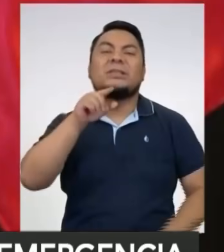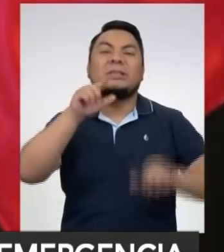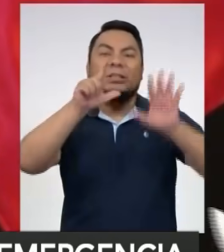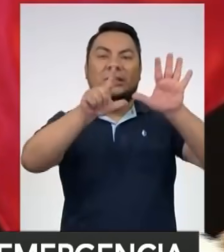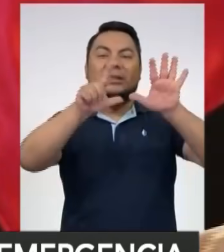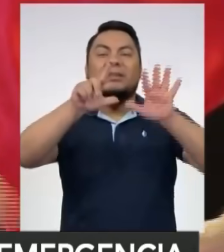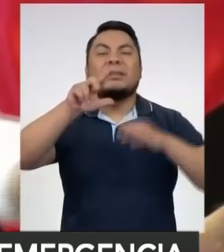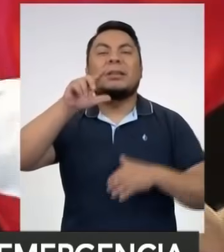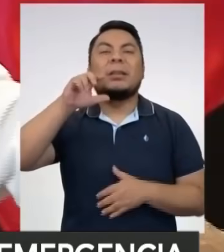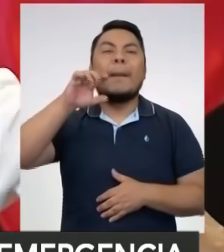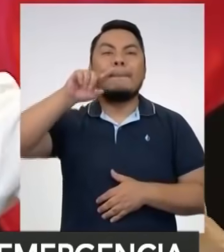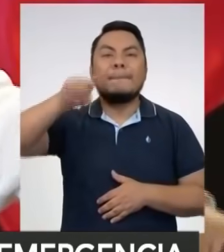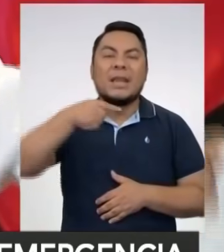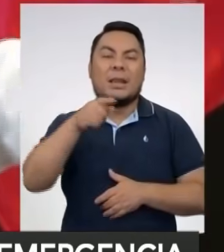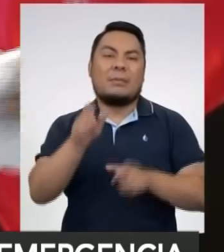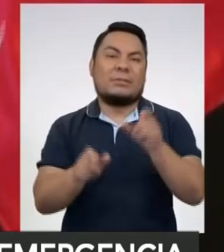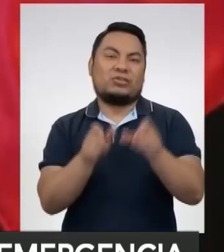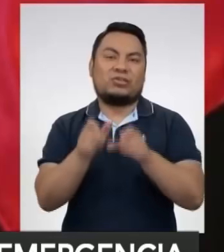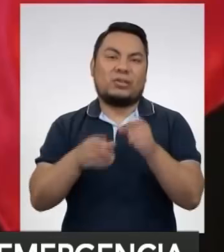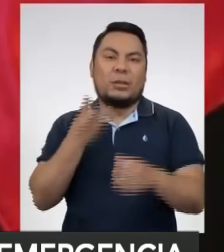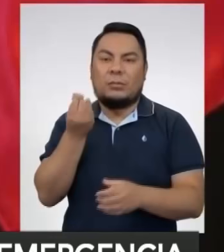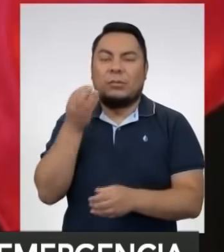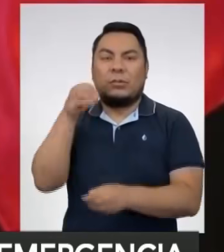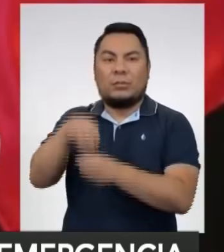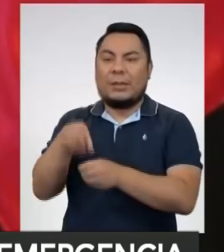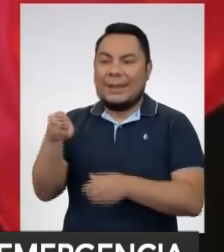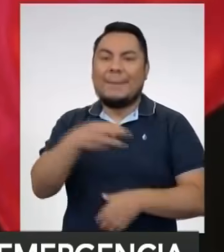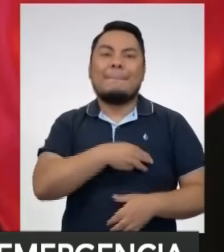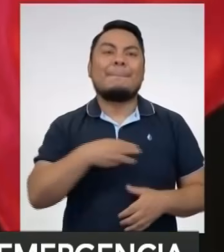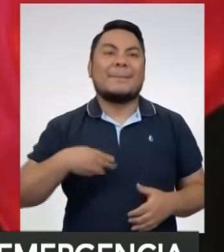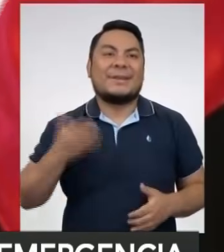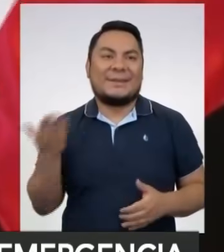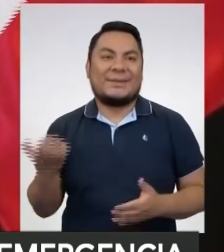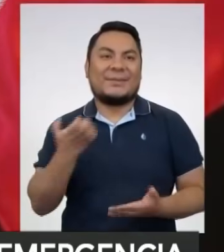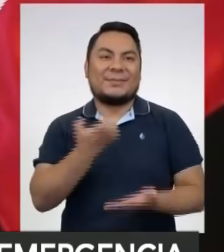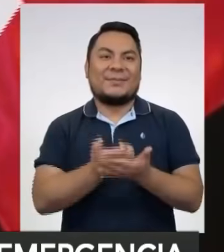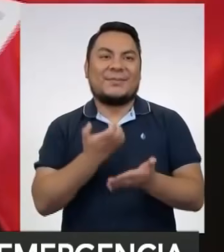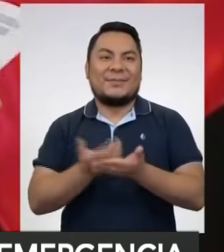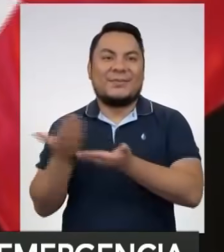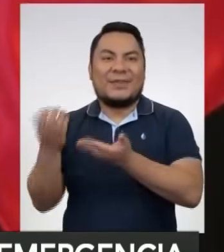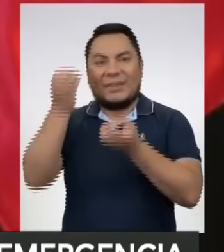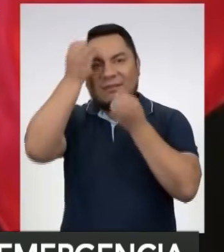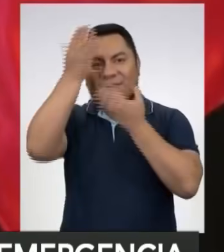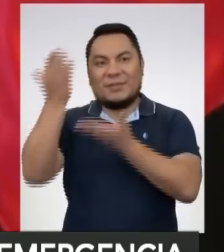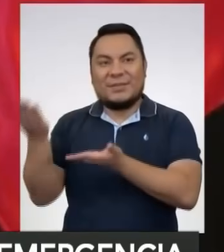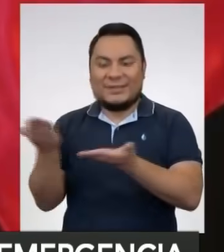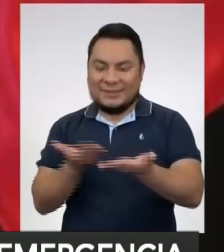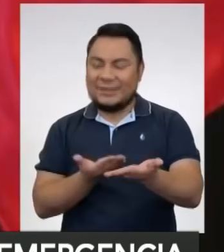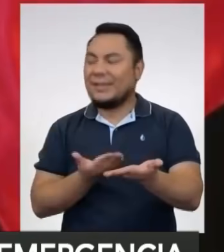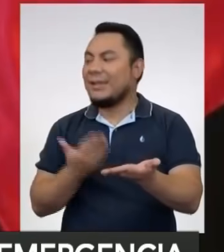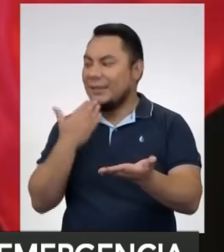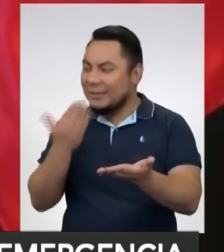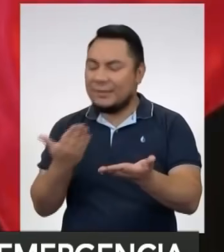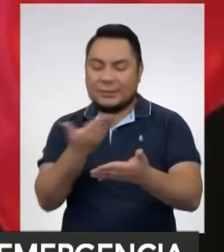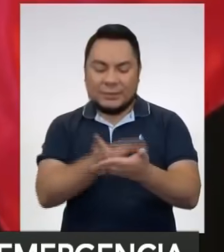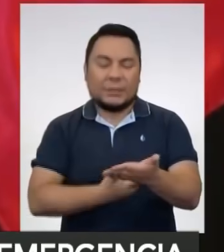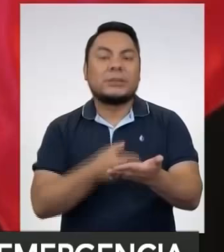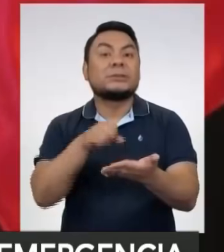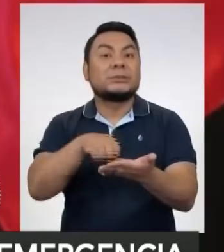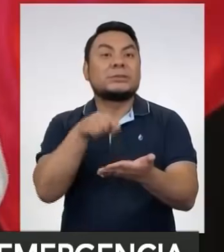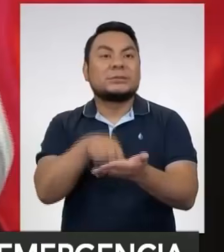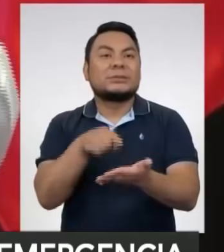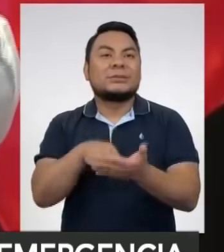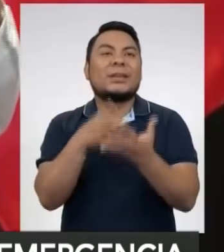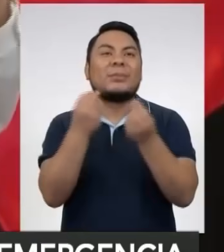mil aportantes. Aquí está, me ayuda la ministra de Economía con la información, ¿no? Entonces, es que cuando uno